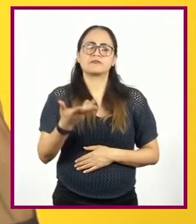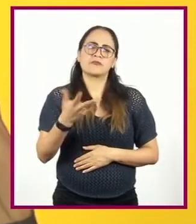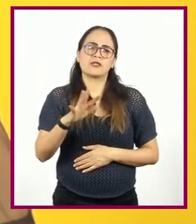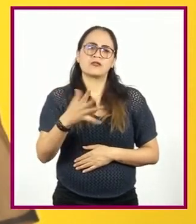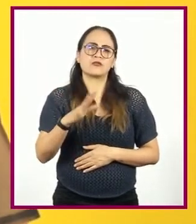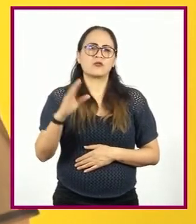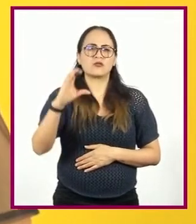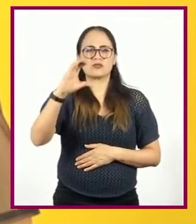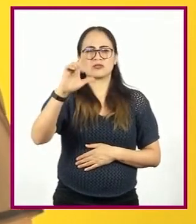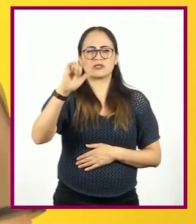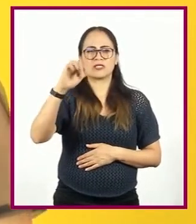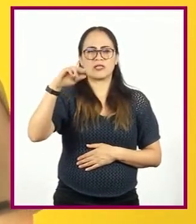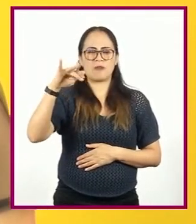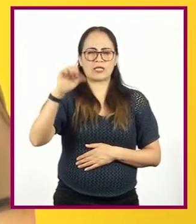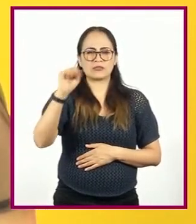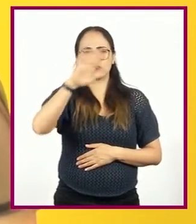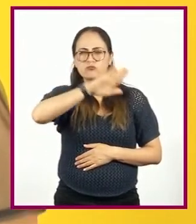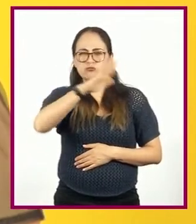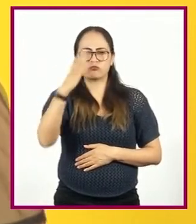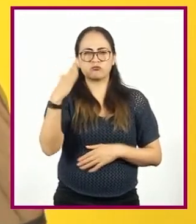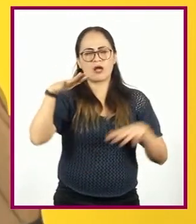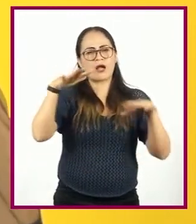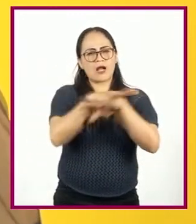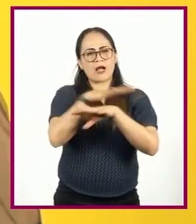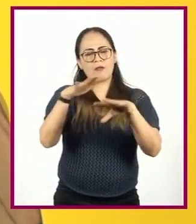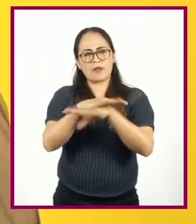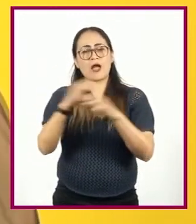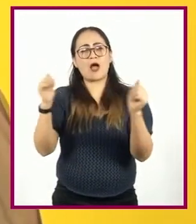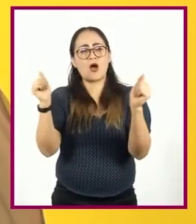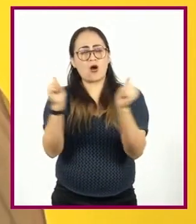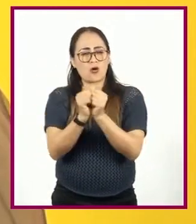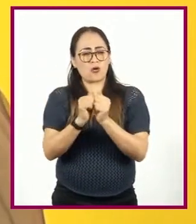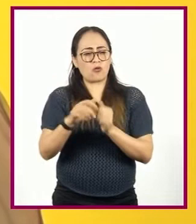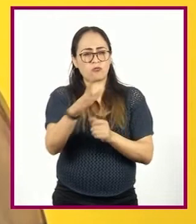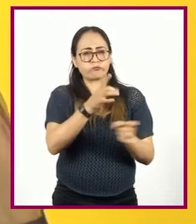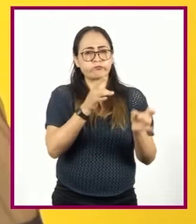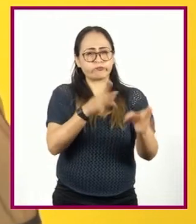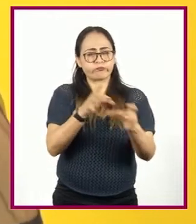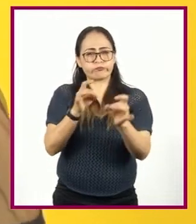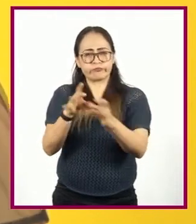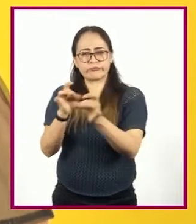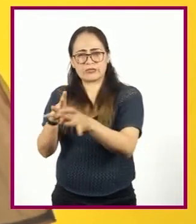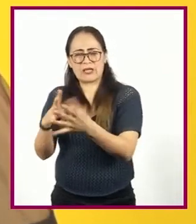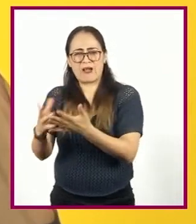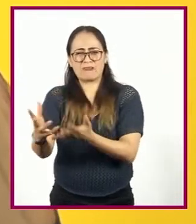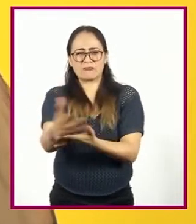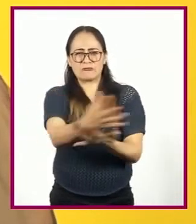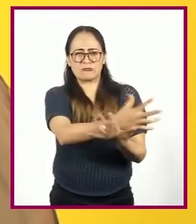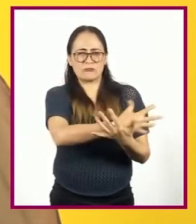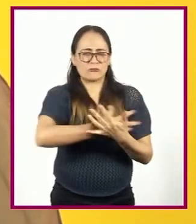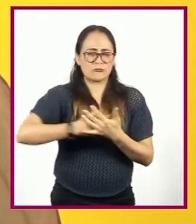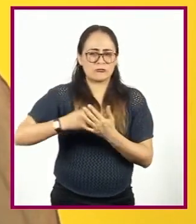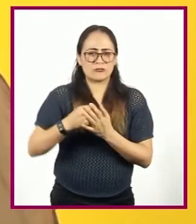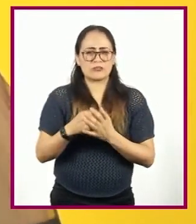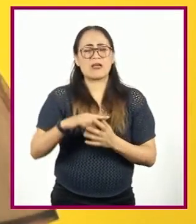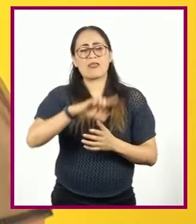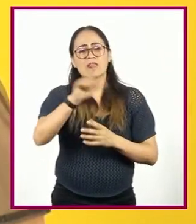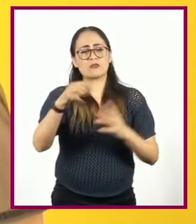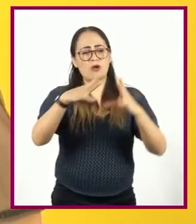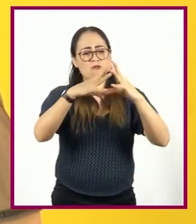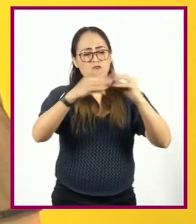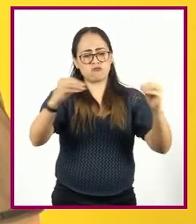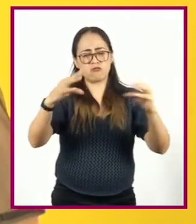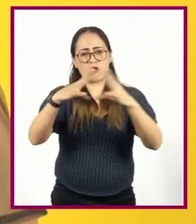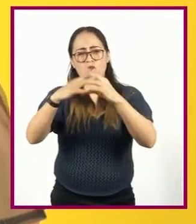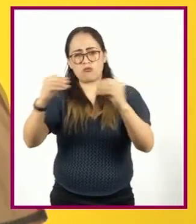cambios climáticos que, aunados a la caza exhaustiva por parte de los seres humanos, propiciaron la extinción de